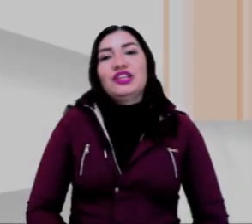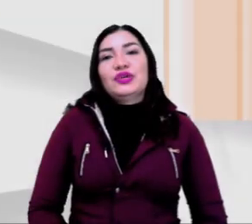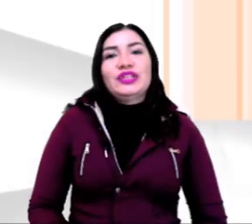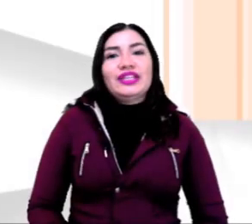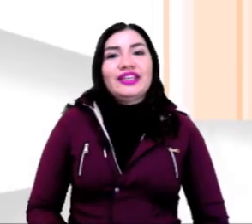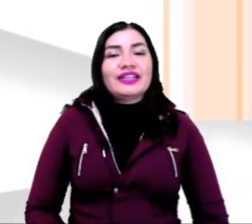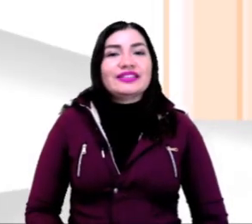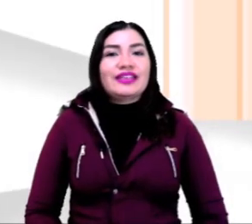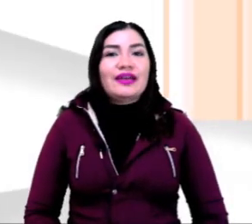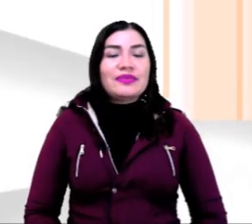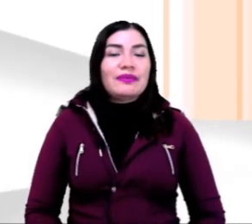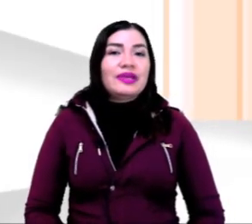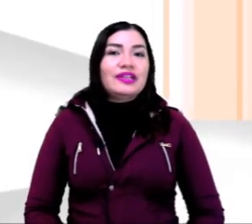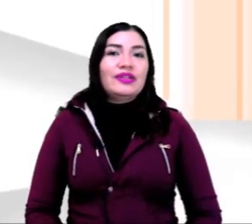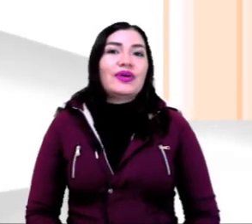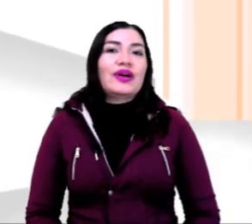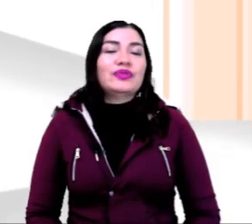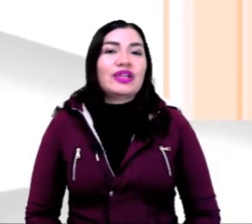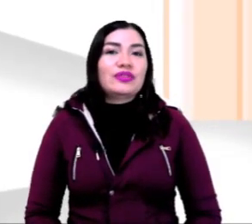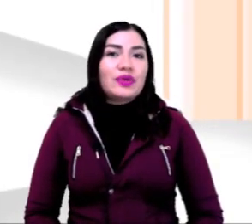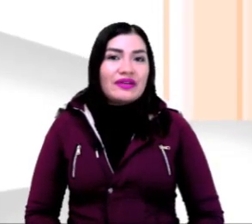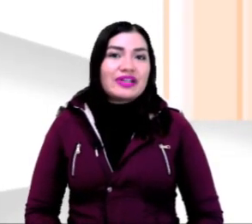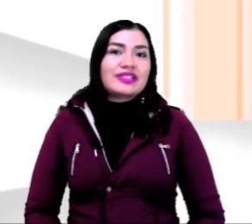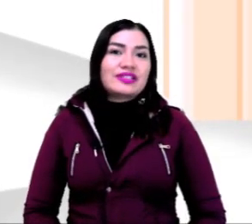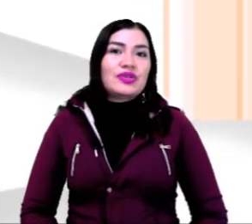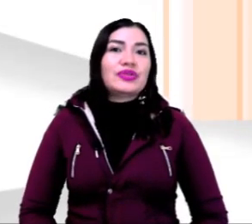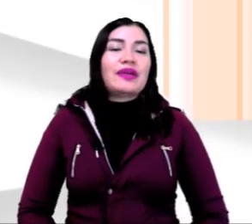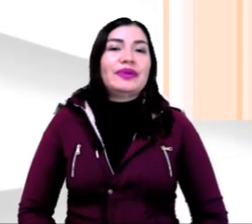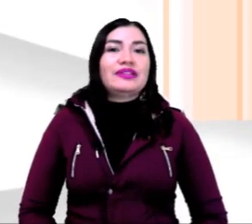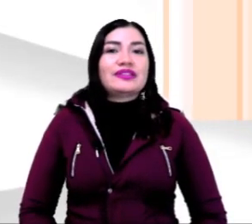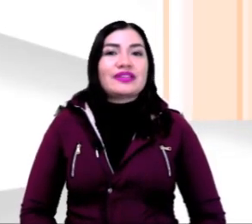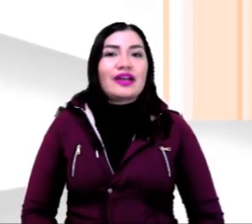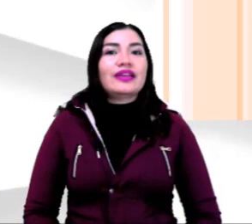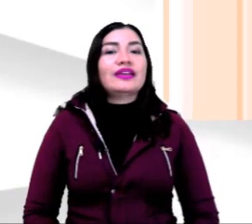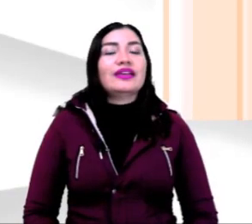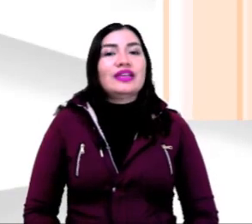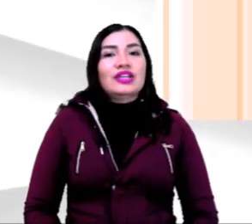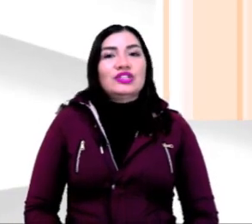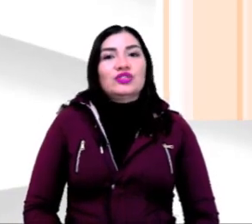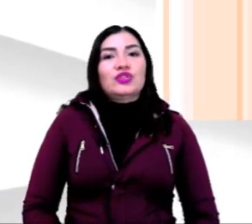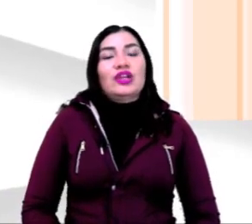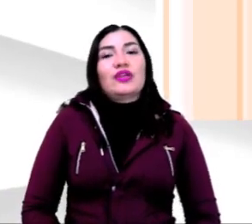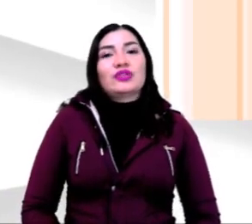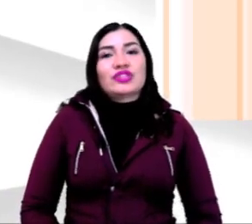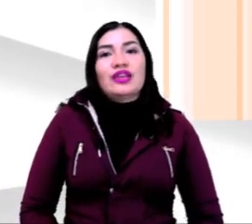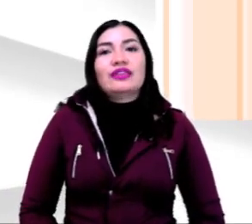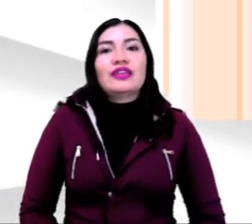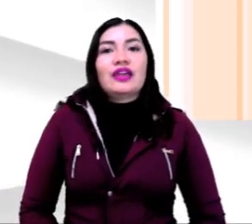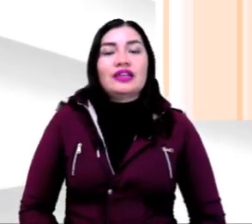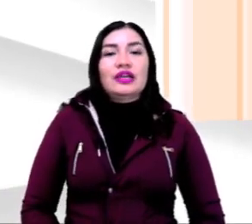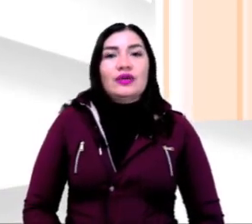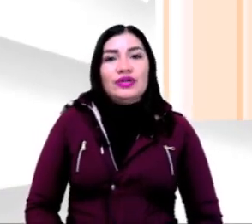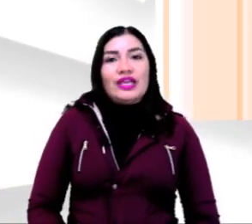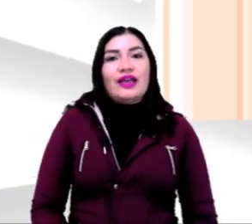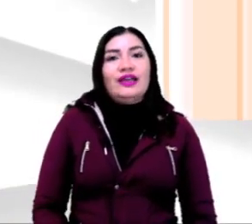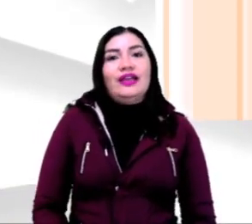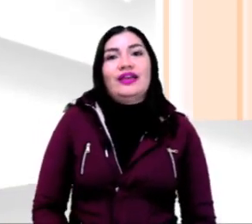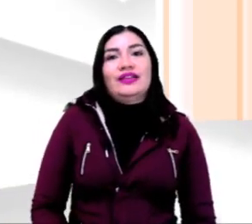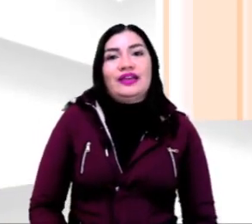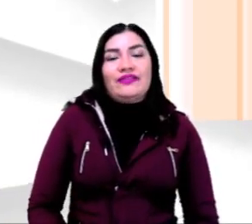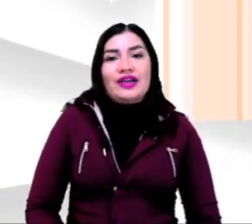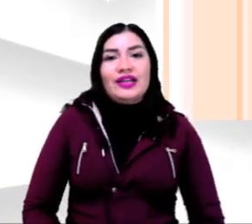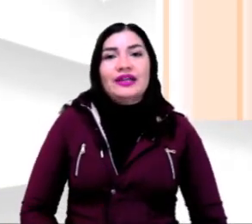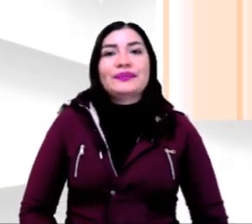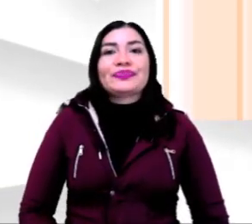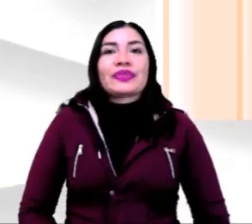Hola niños y niñas, sean bienvenidos a una nueva sesión de aprendizaje. Yo soy la docente Gloria